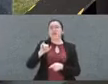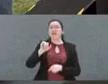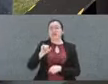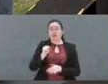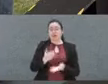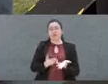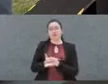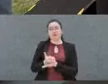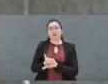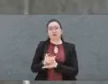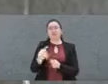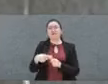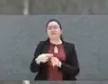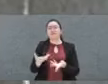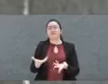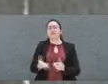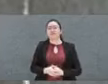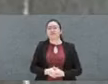este acceso?